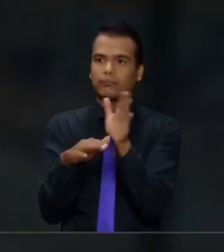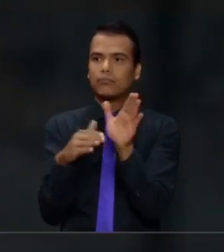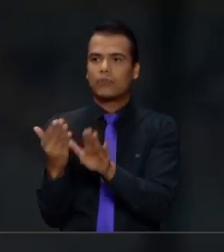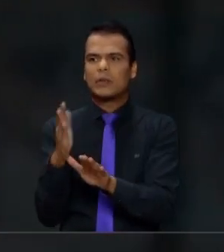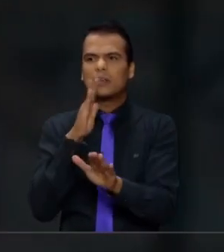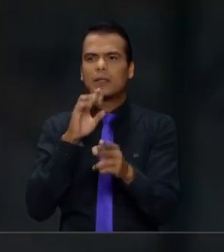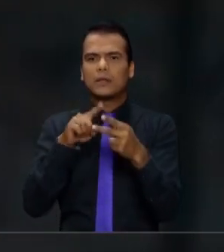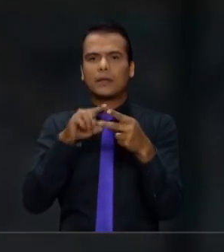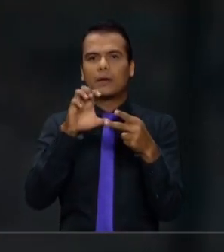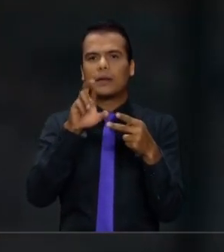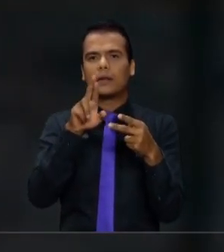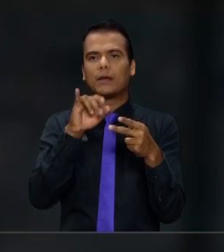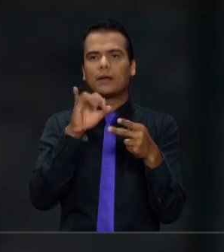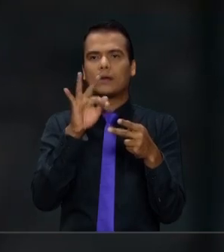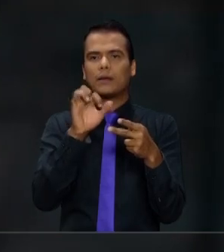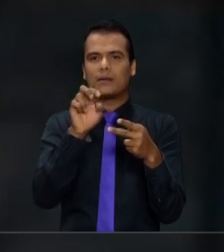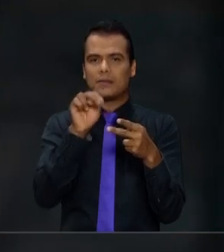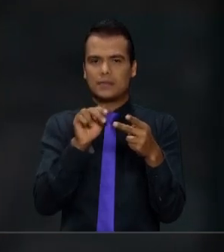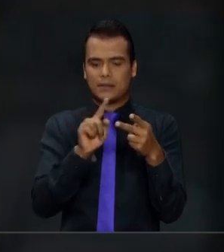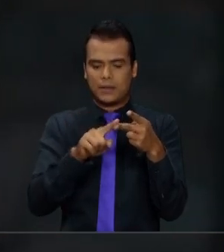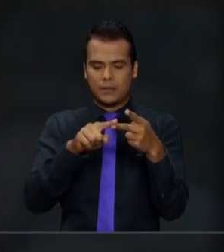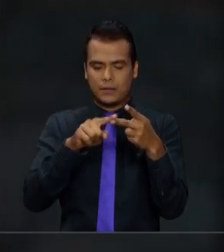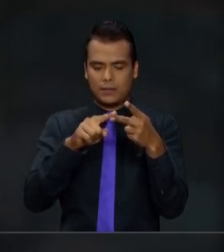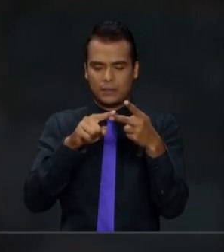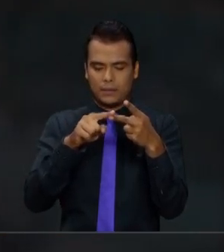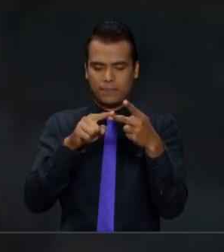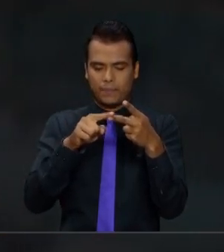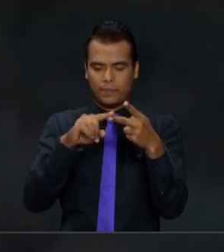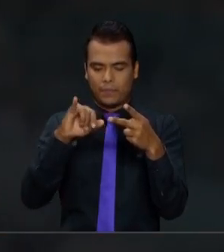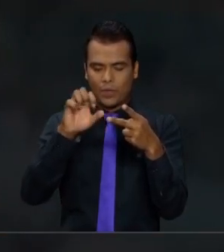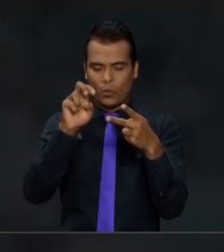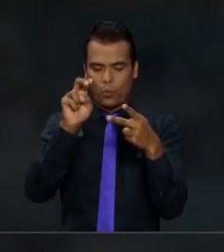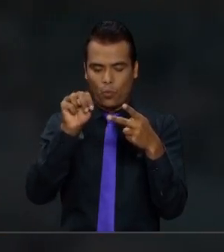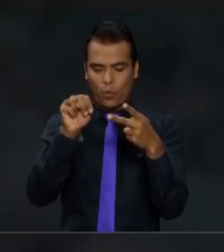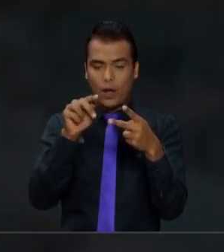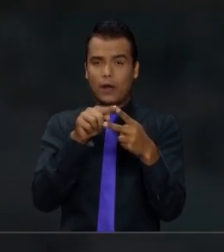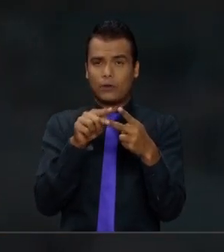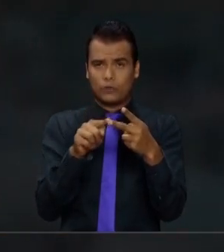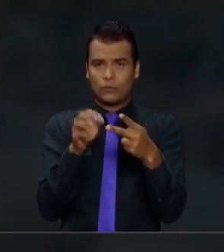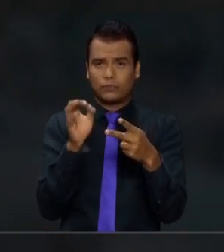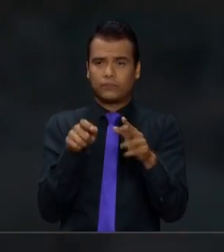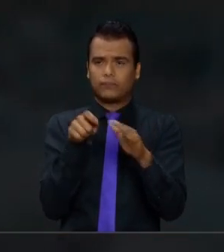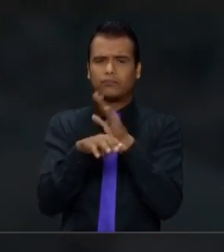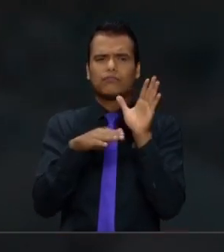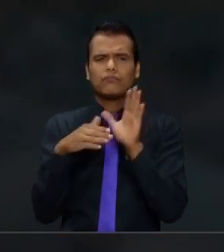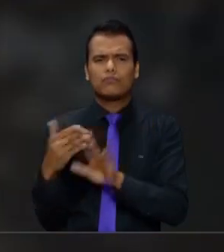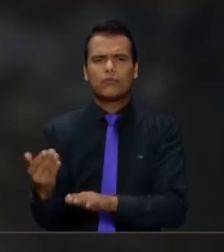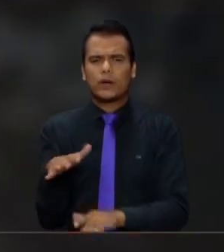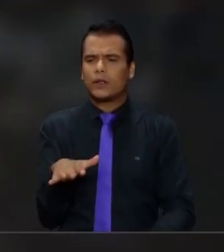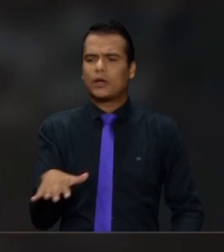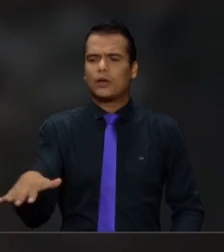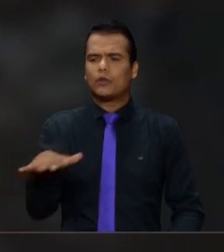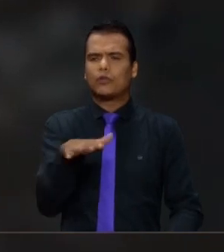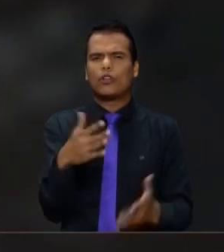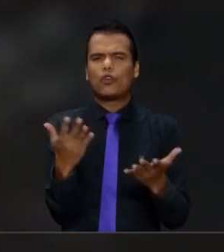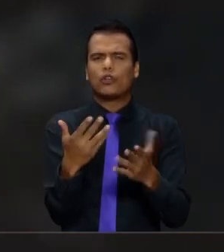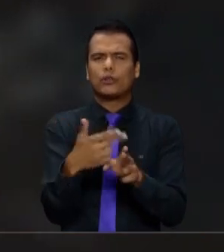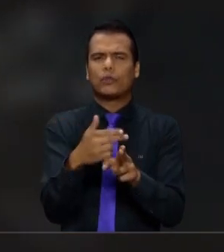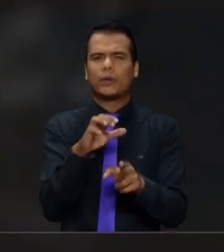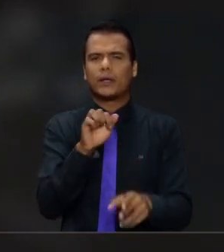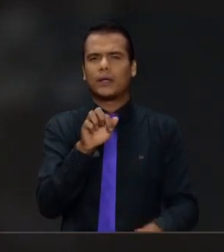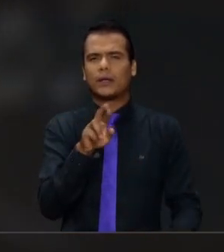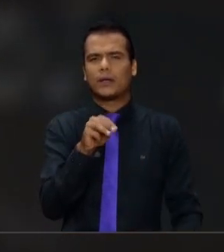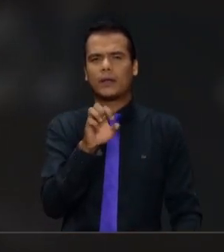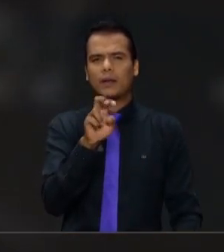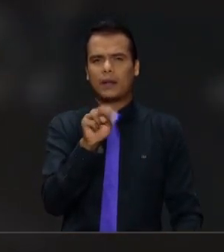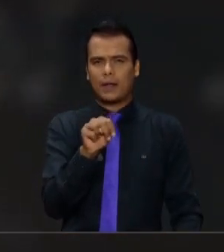Cristian Mauricio Gómez Segura, de 35 años de edad, fueron ultimados en el sector de El Carmen Bajo, Cancha Escondida,